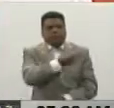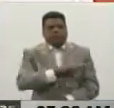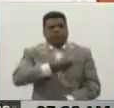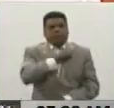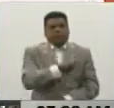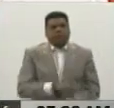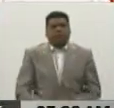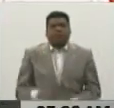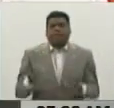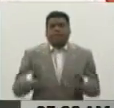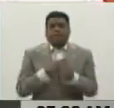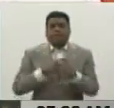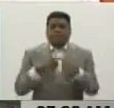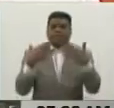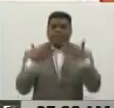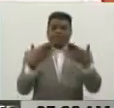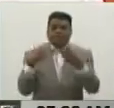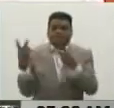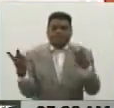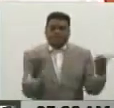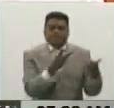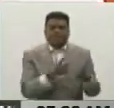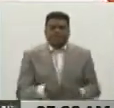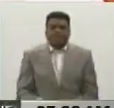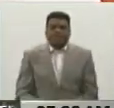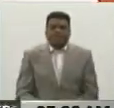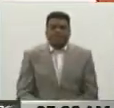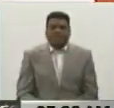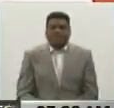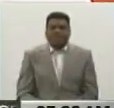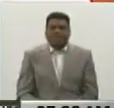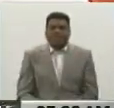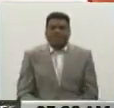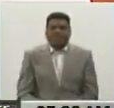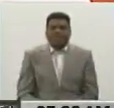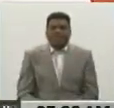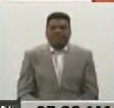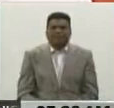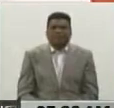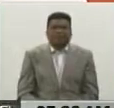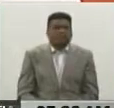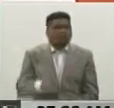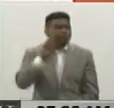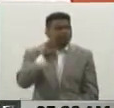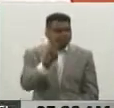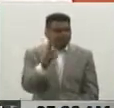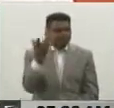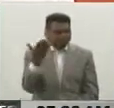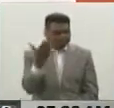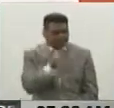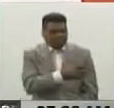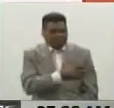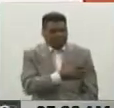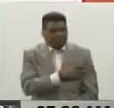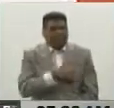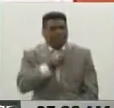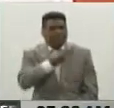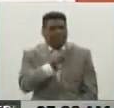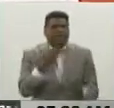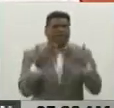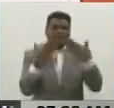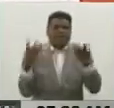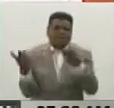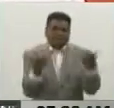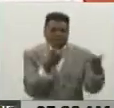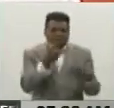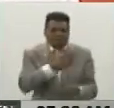que nada, gracias de nuevo por la invitación. Fíjate, la misión Robinson Digital, nace el 27 de